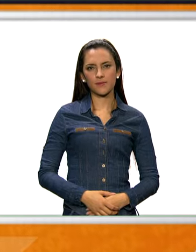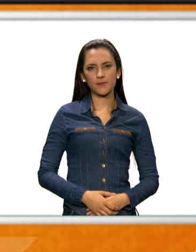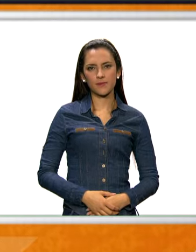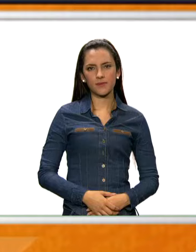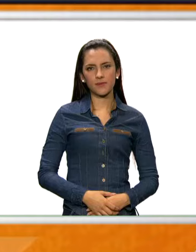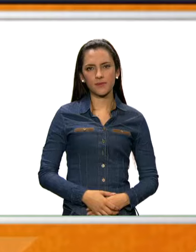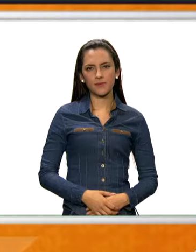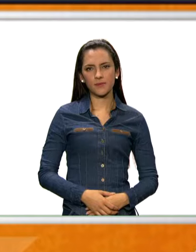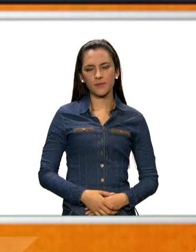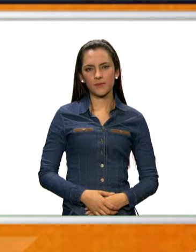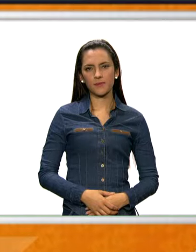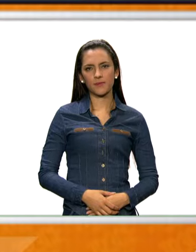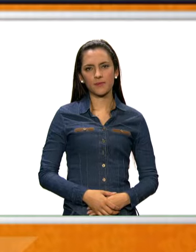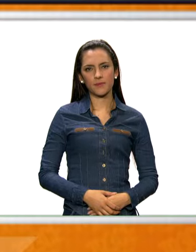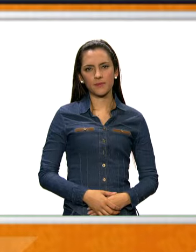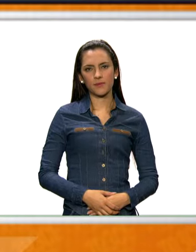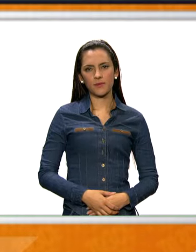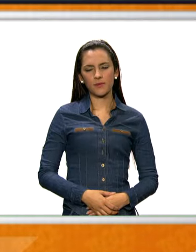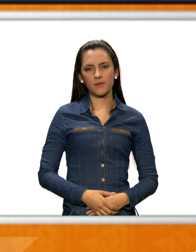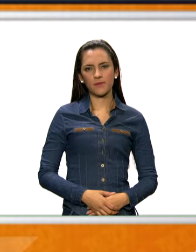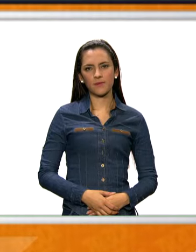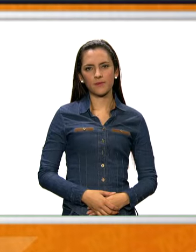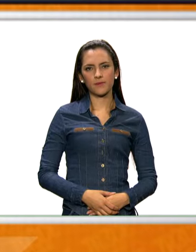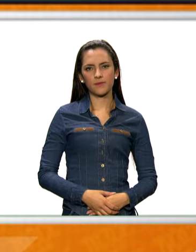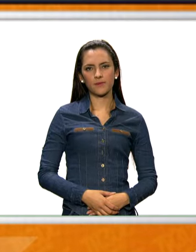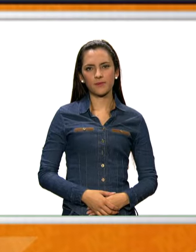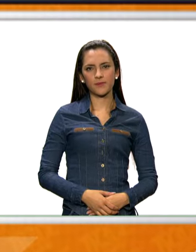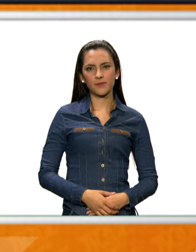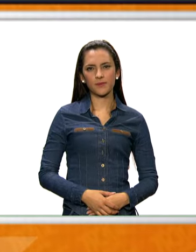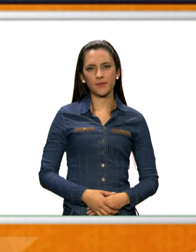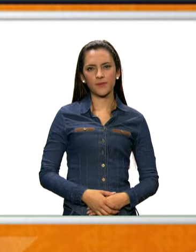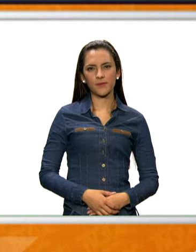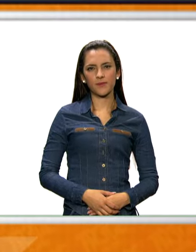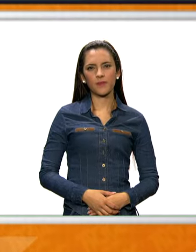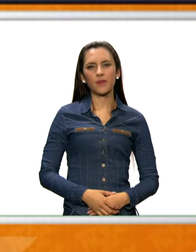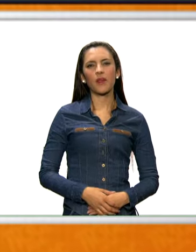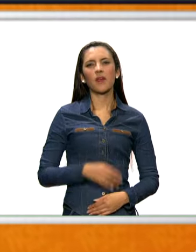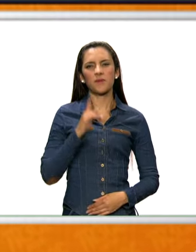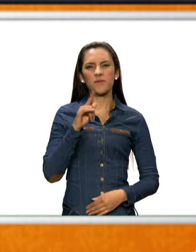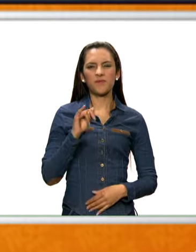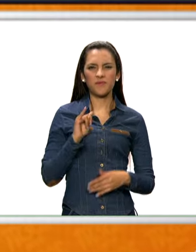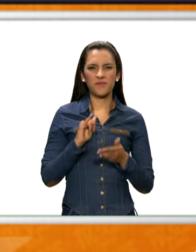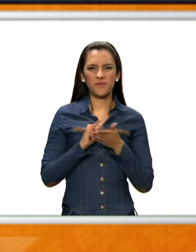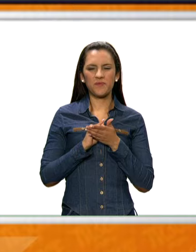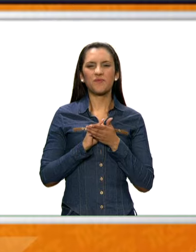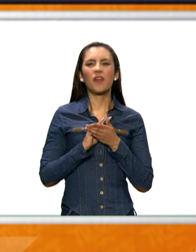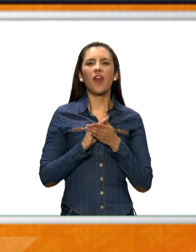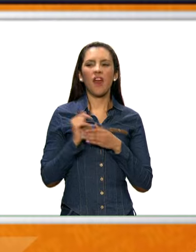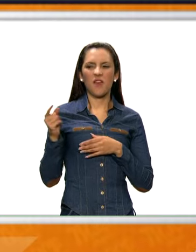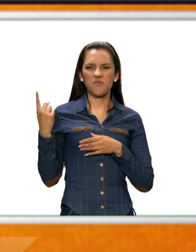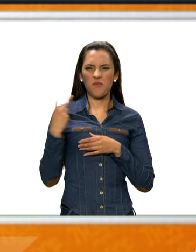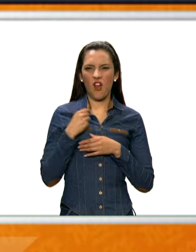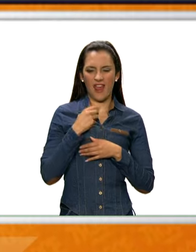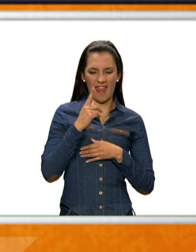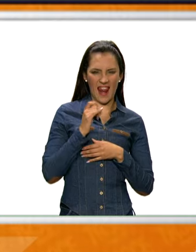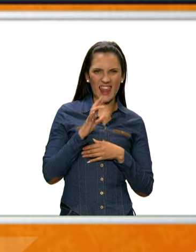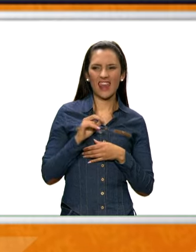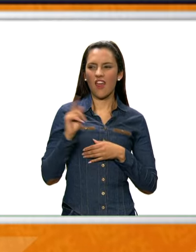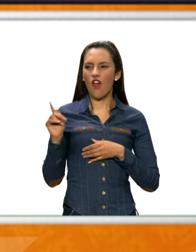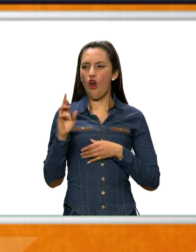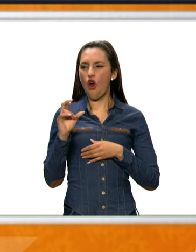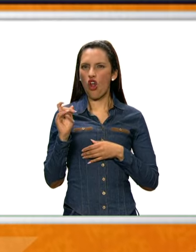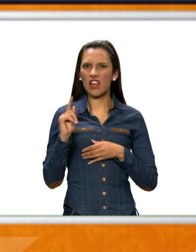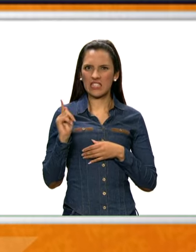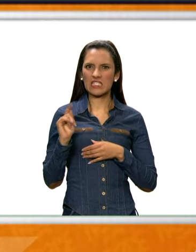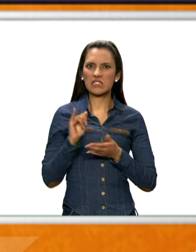He sees things you don't. Fue un proceso increíble trabajar con Robert Rodríguez y estar bajo la